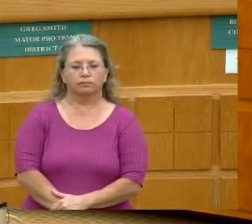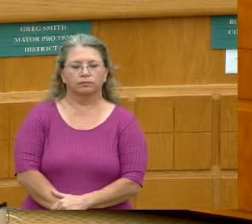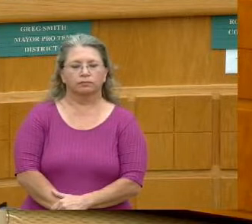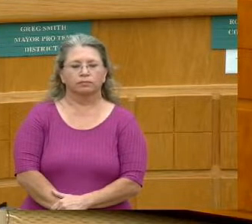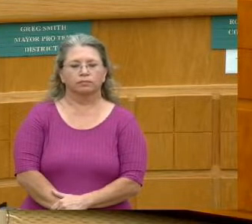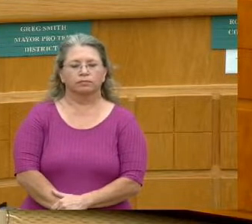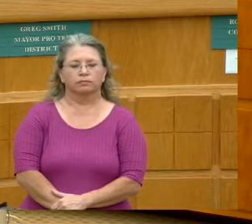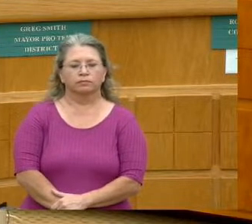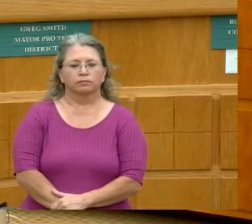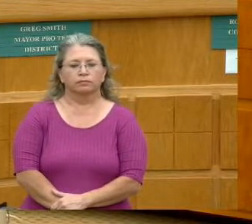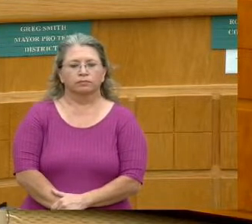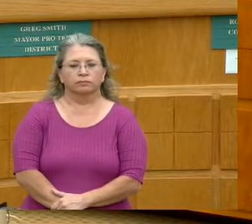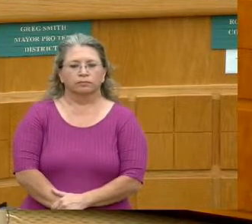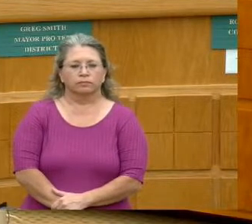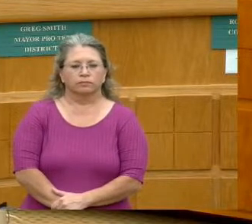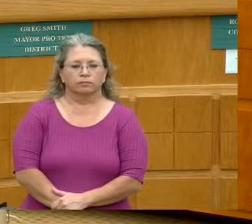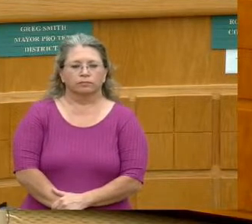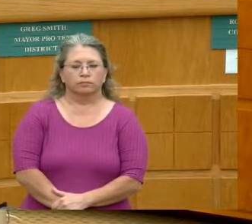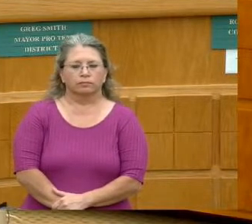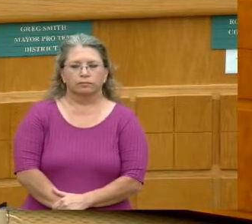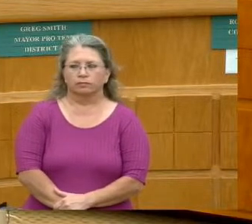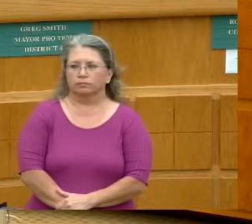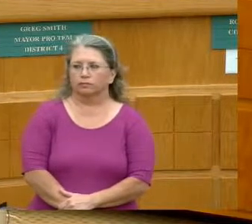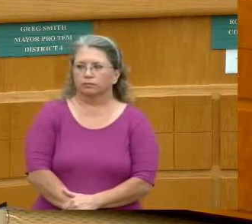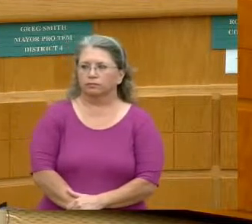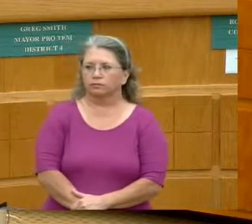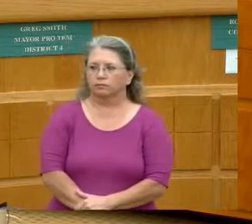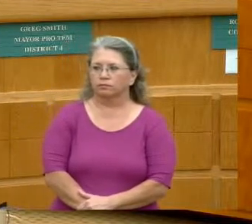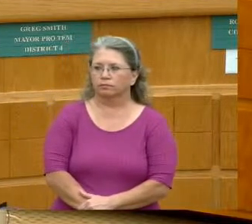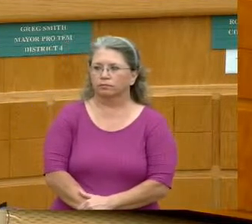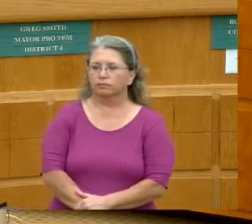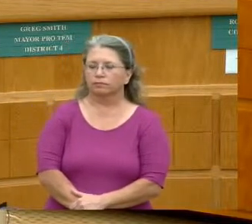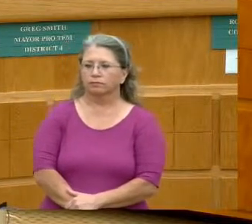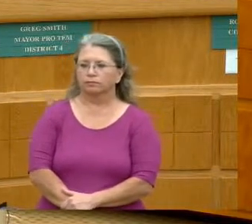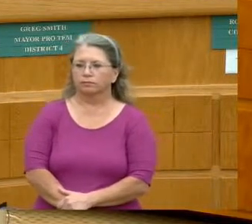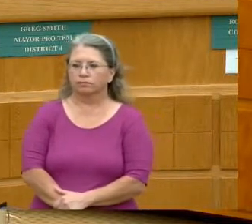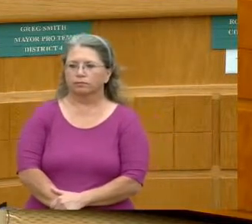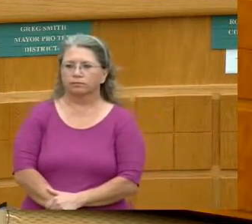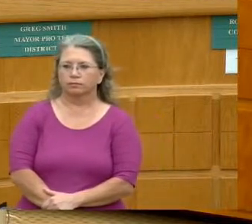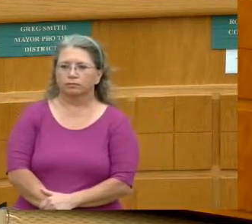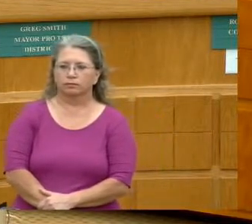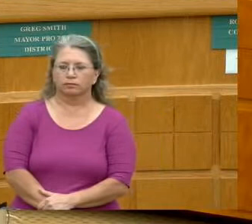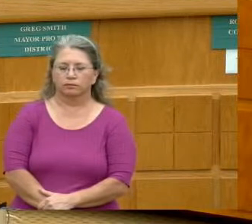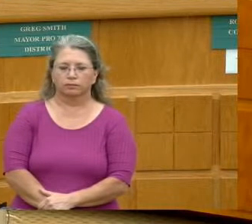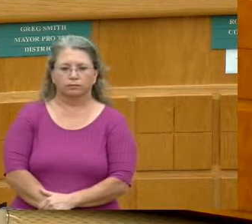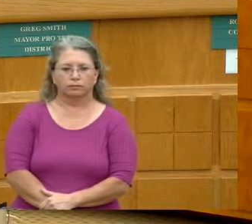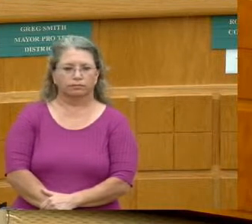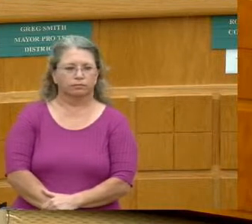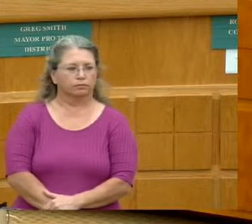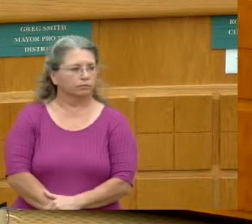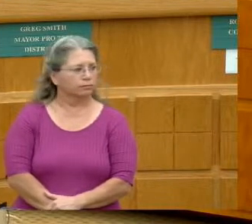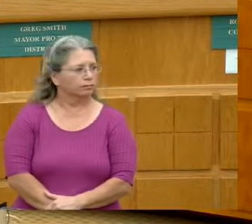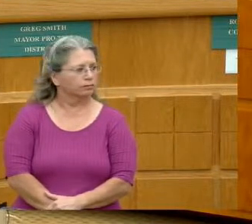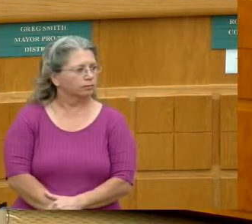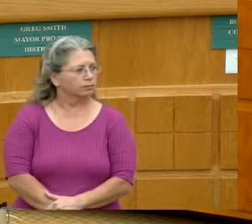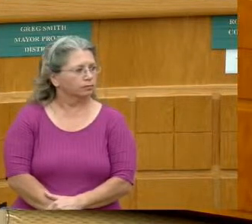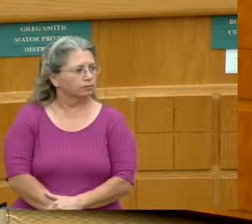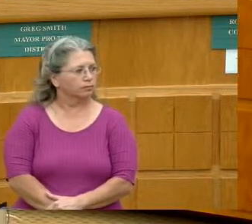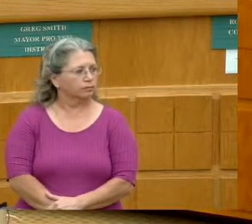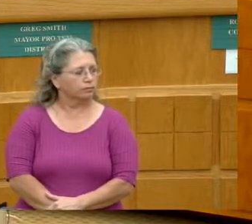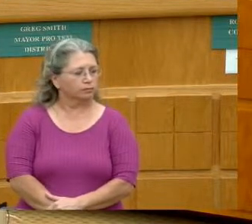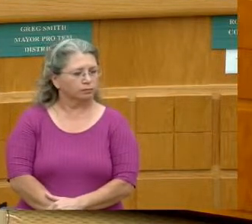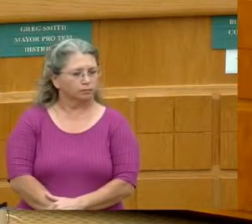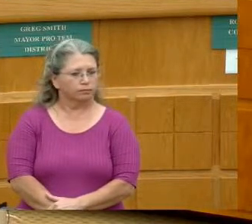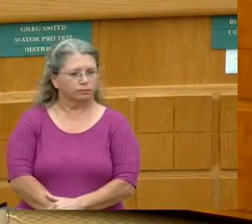un 4% y no es el resultado de la realización de un mayor número de pruebas, sino los casos positivos en general. Este estudio también